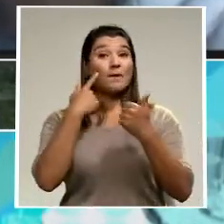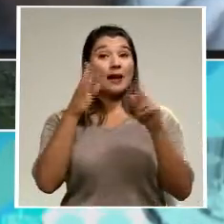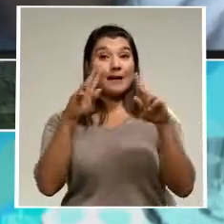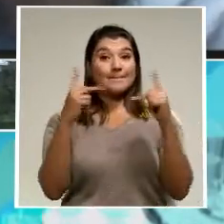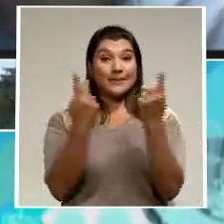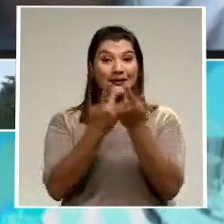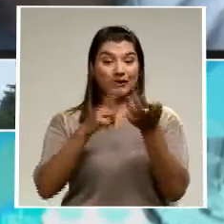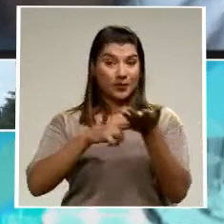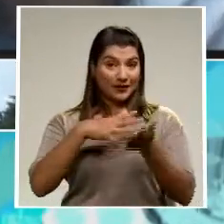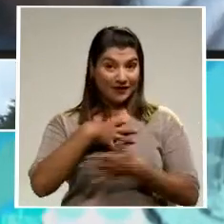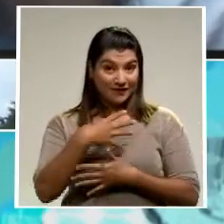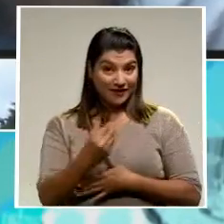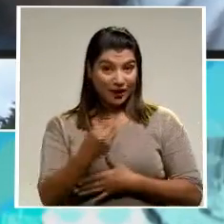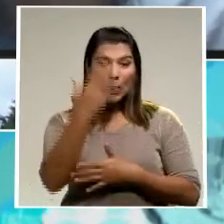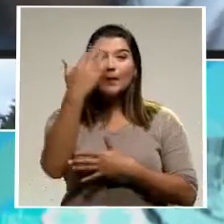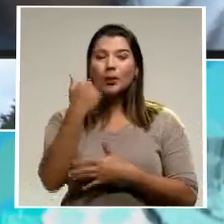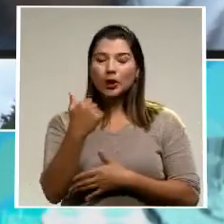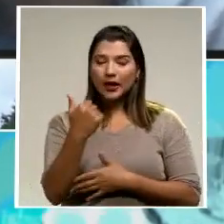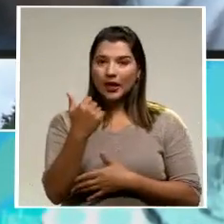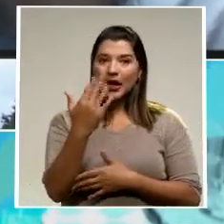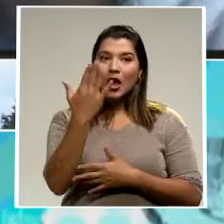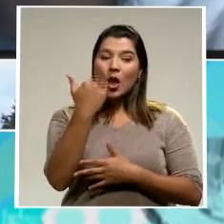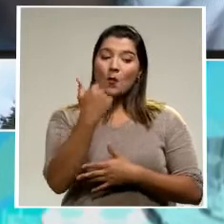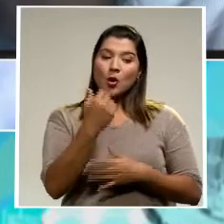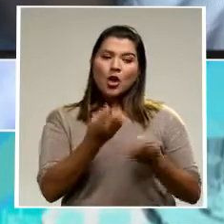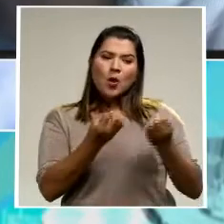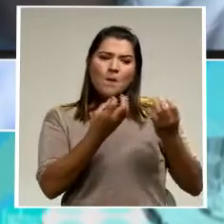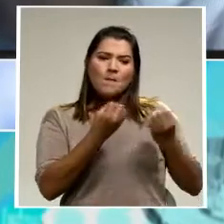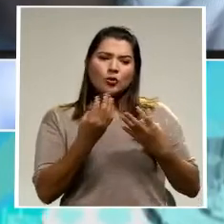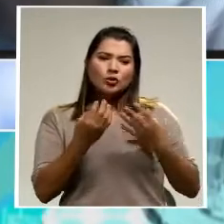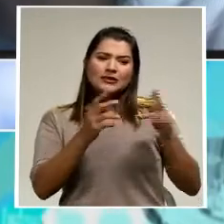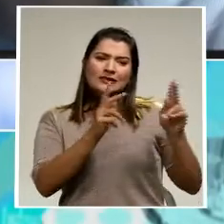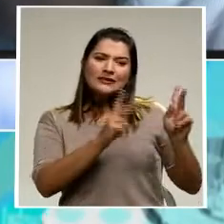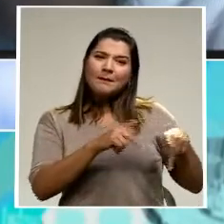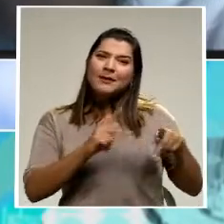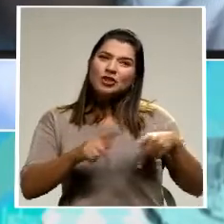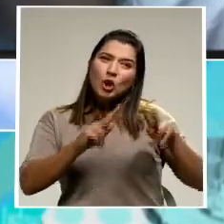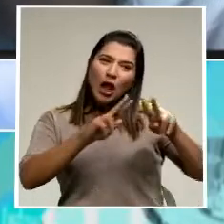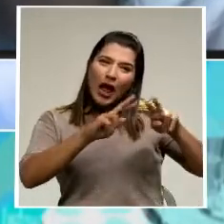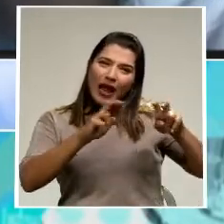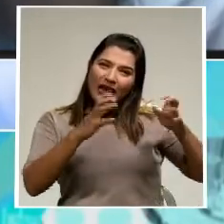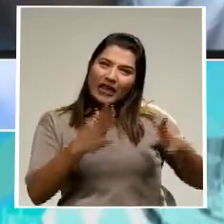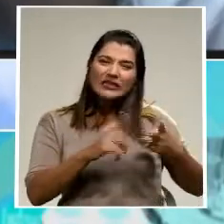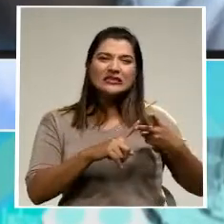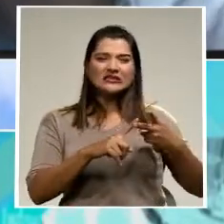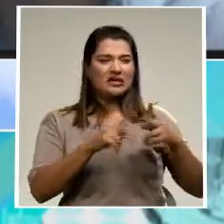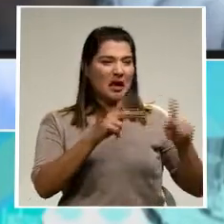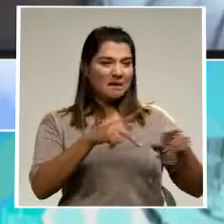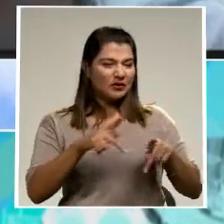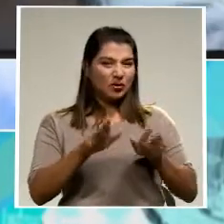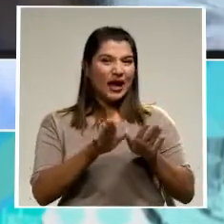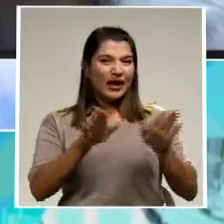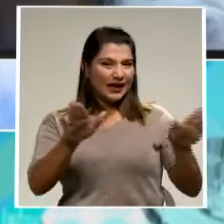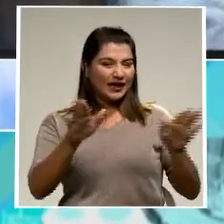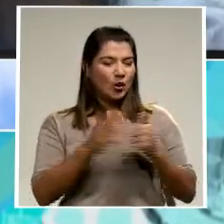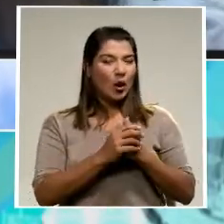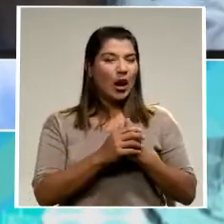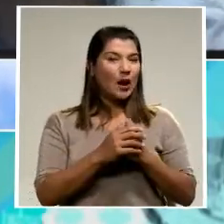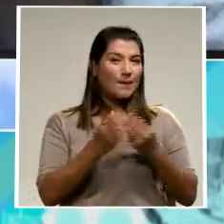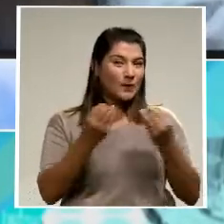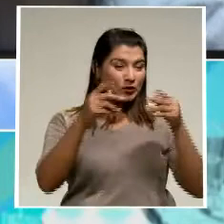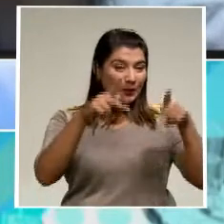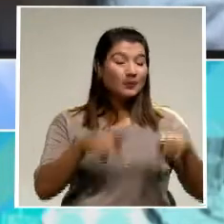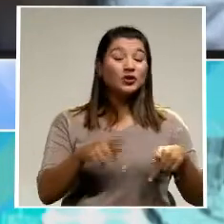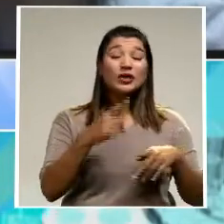un lado la gente y muchos analistas y la gente en general da por